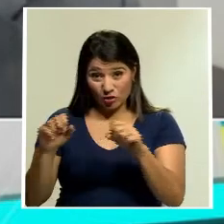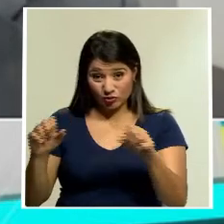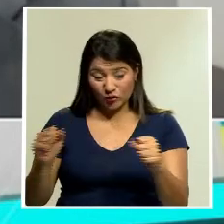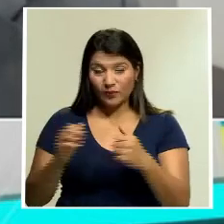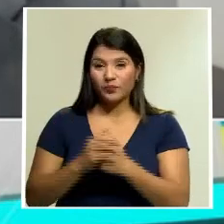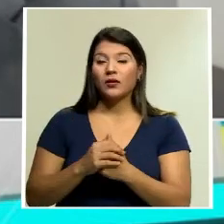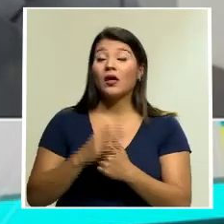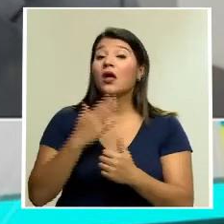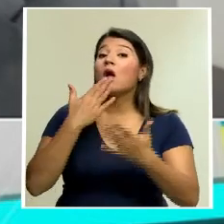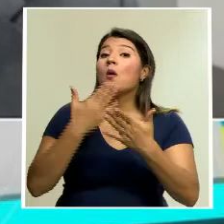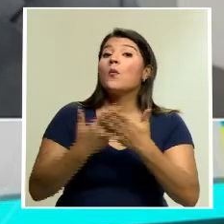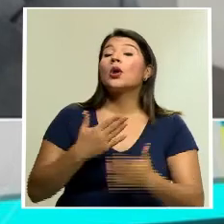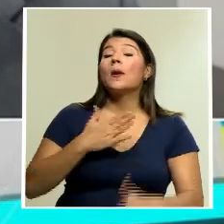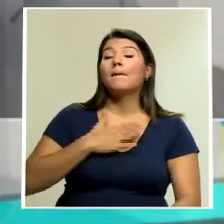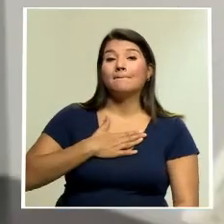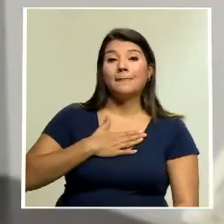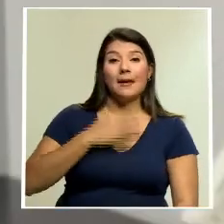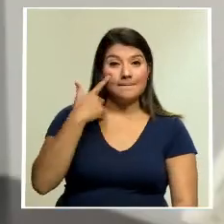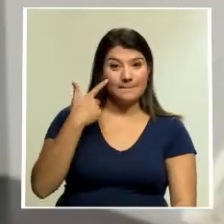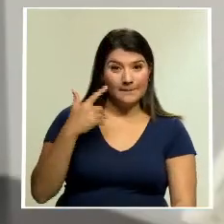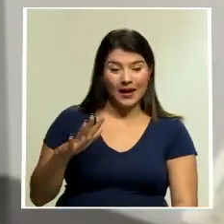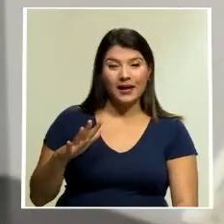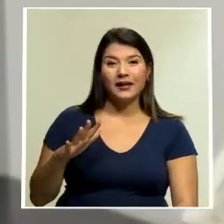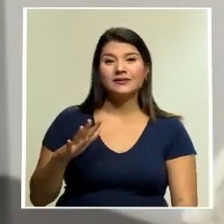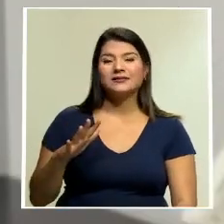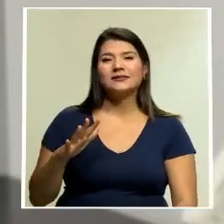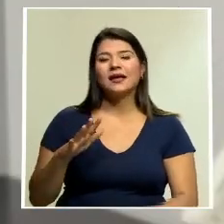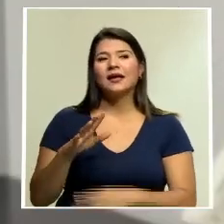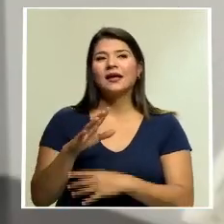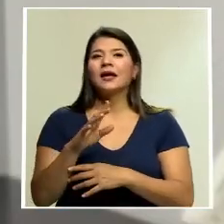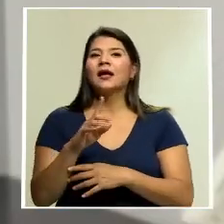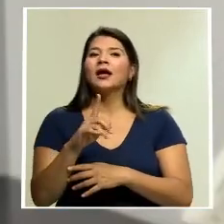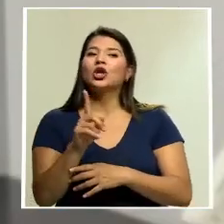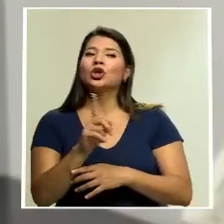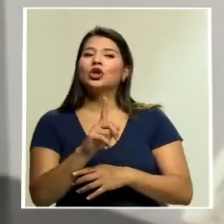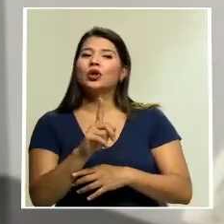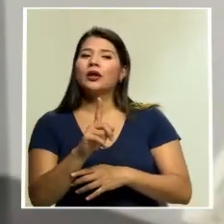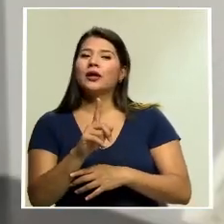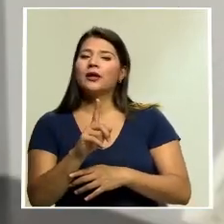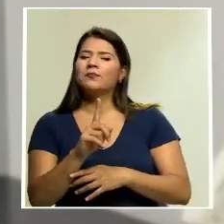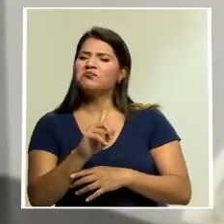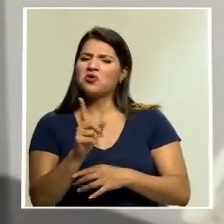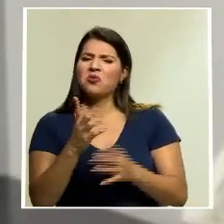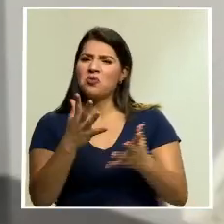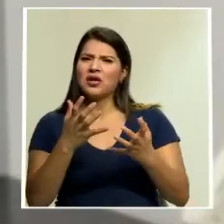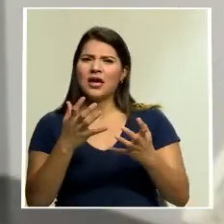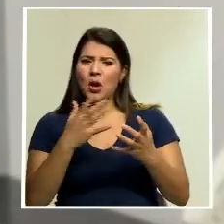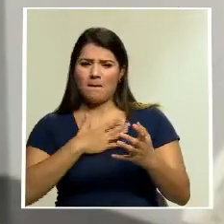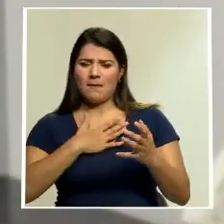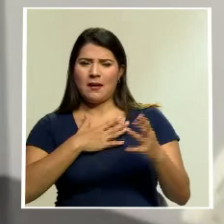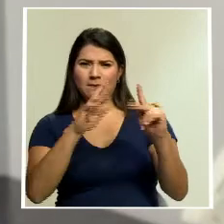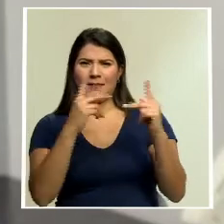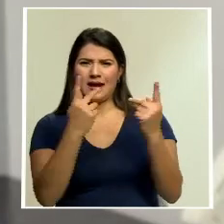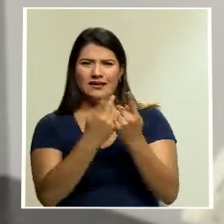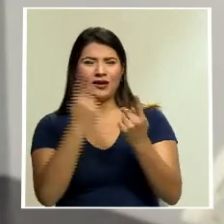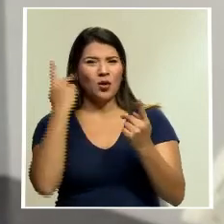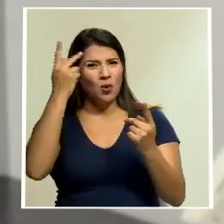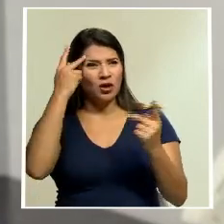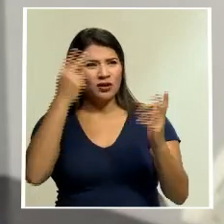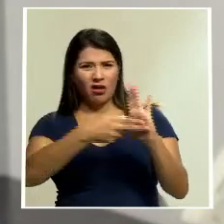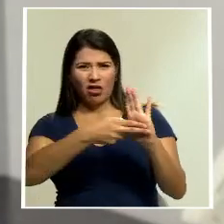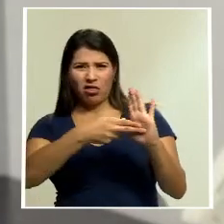Bueno, a mí me parece que más allá de poder etiquetar un partido político, lo que